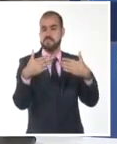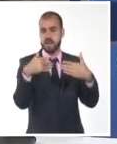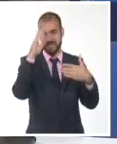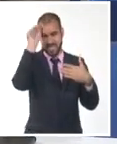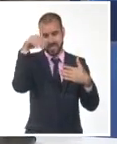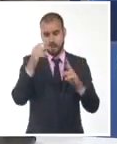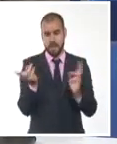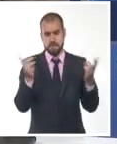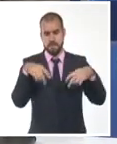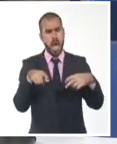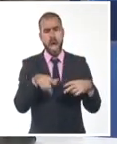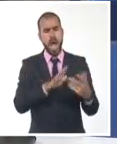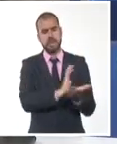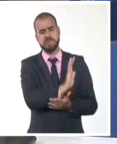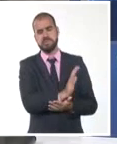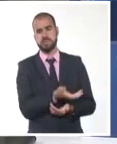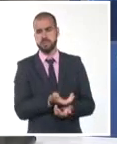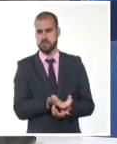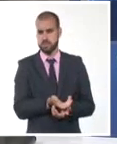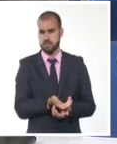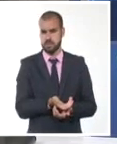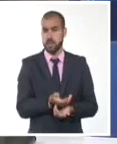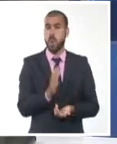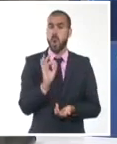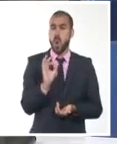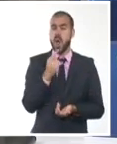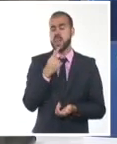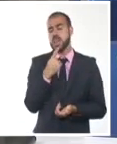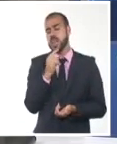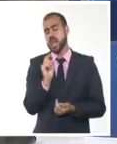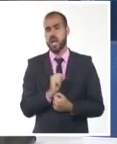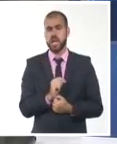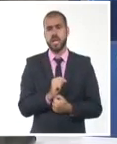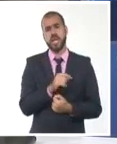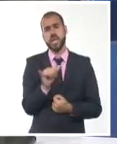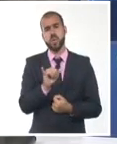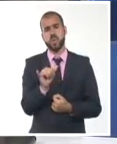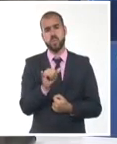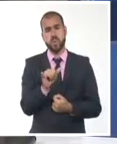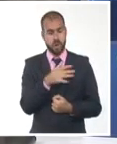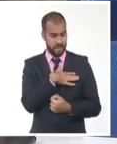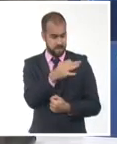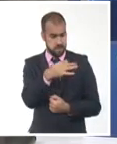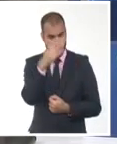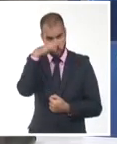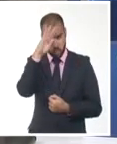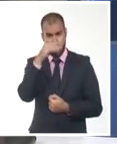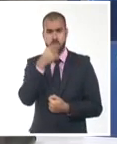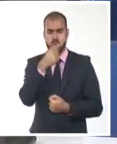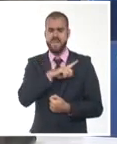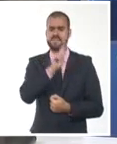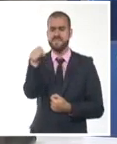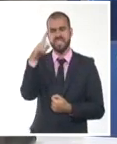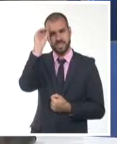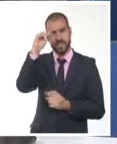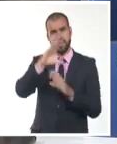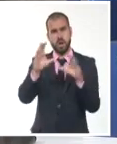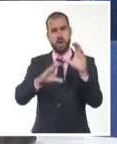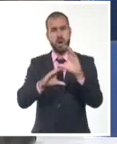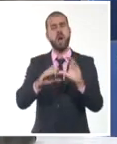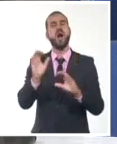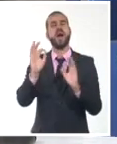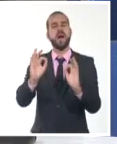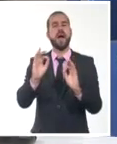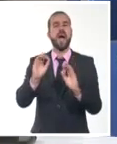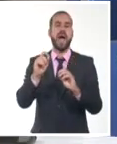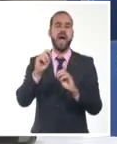asunto, o la muy posible negativa de invitar a nuestro país a la Cumbre de las Américas en Los Ángeles, en la